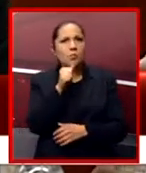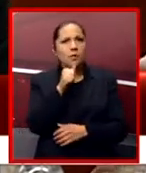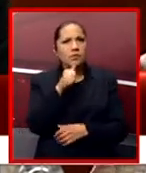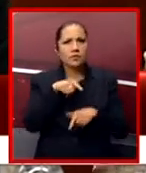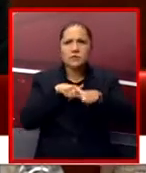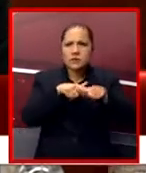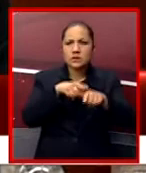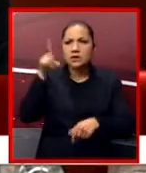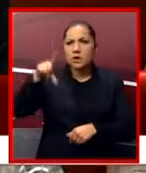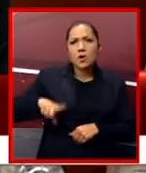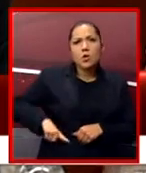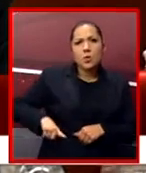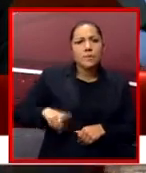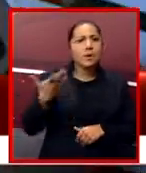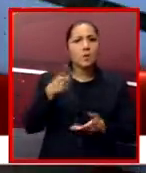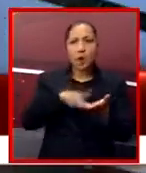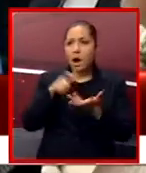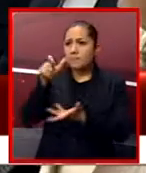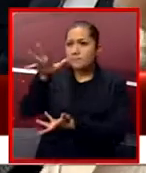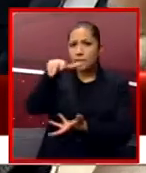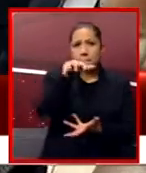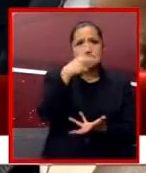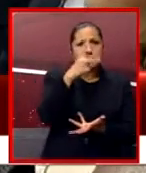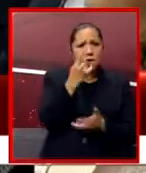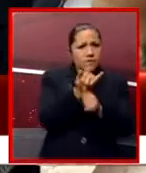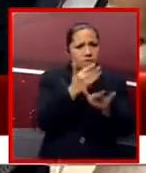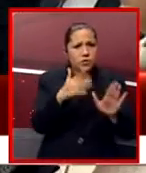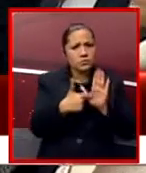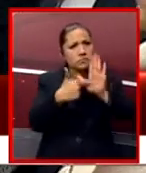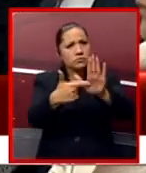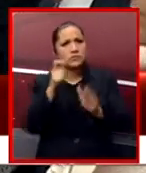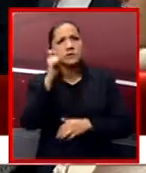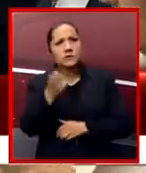sin rendición de cuentas reales. El Partido Acción Nacional en sus